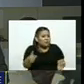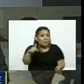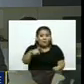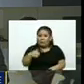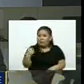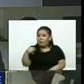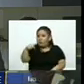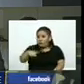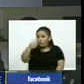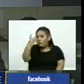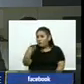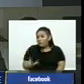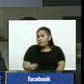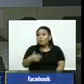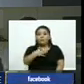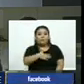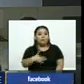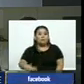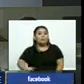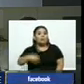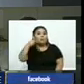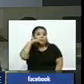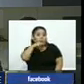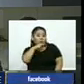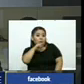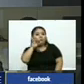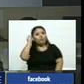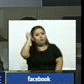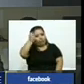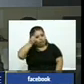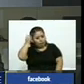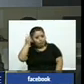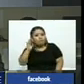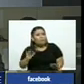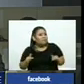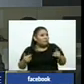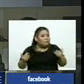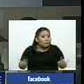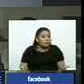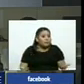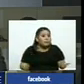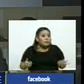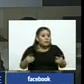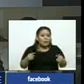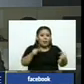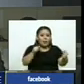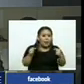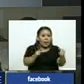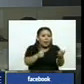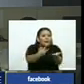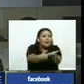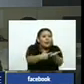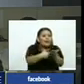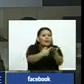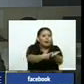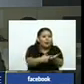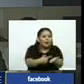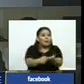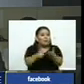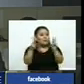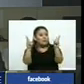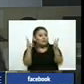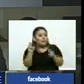las últimas horas? Pues el presidente de la República, Nayib Bukele, ha reaccionado ante la discusión que se ha generado a nivel